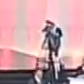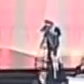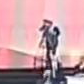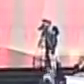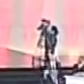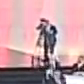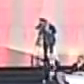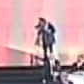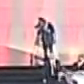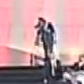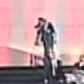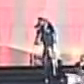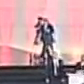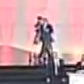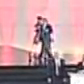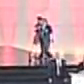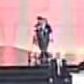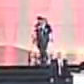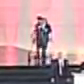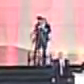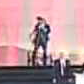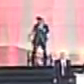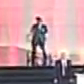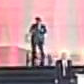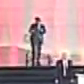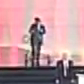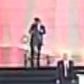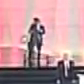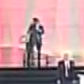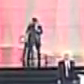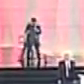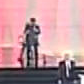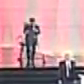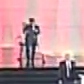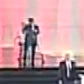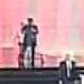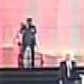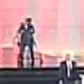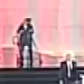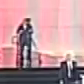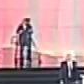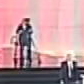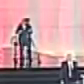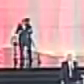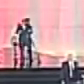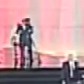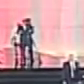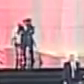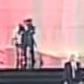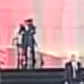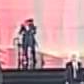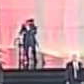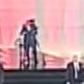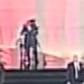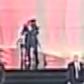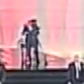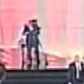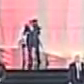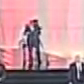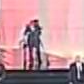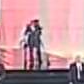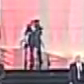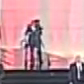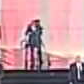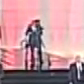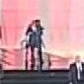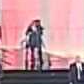Nicolás Premio Maduro Moros. Premio Único Bicentenario, Desiré Santos Amaral, periodista por la